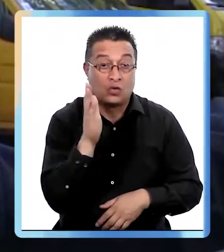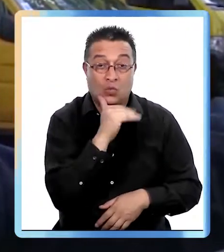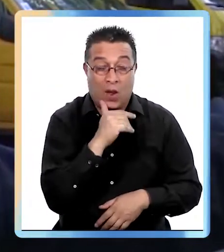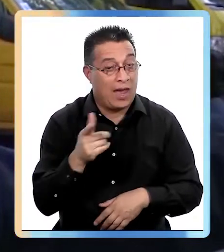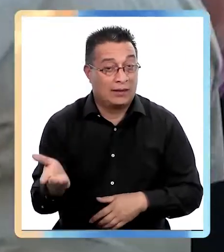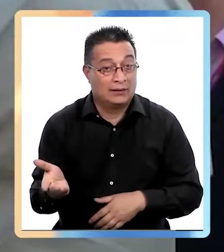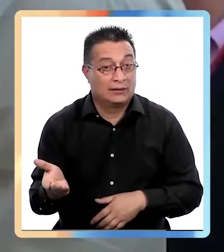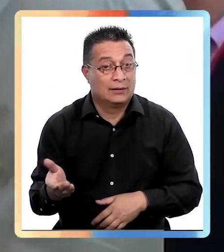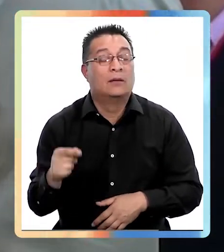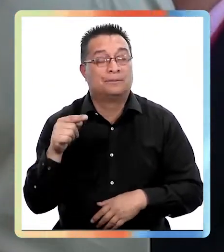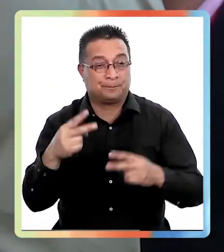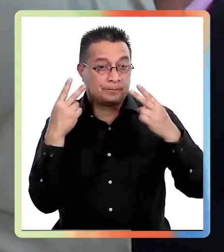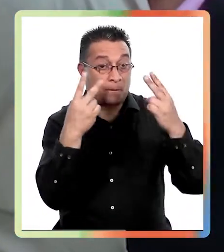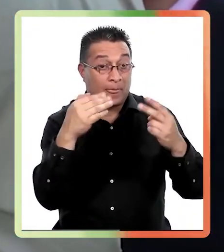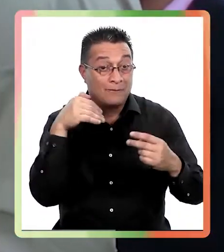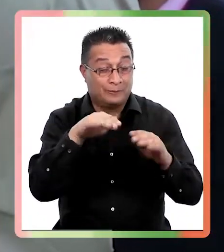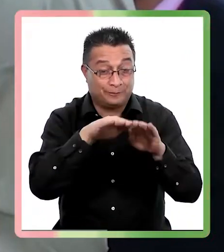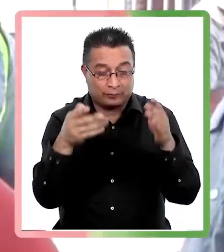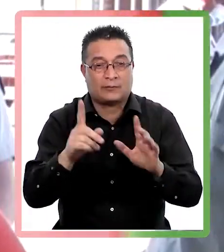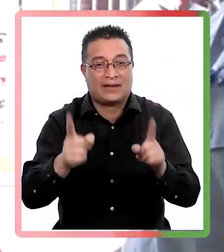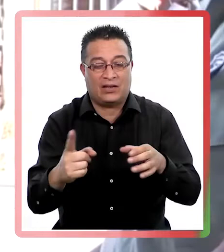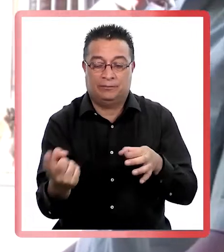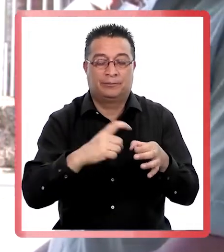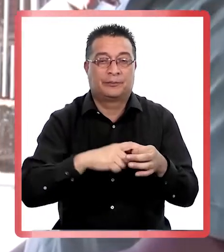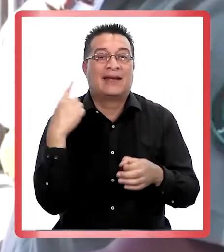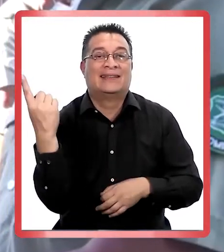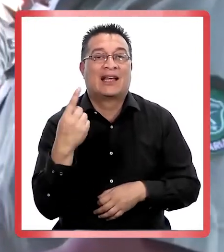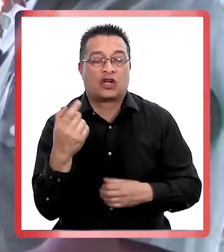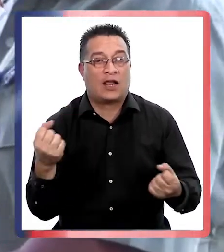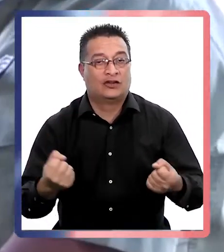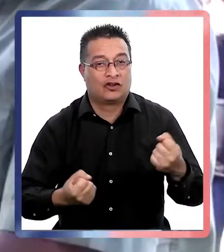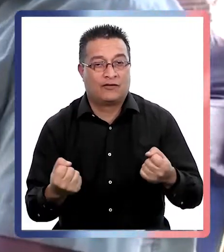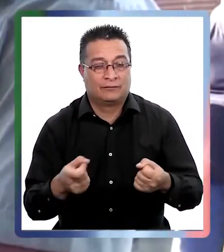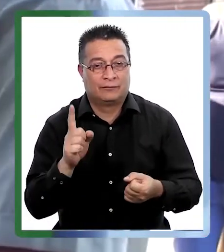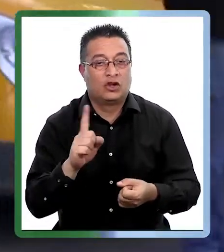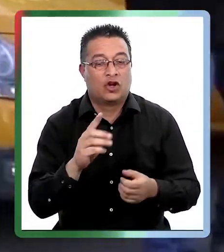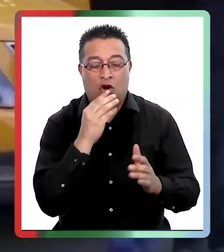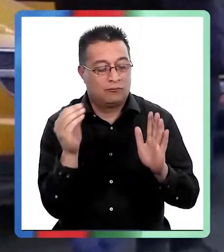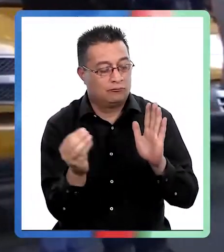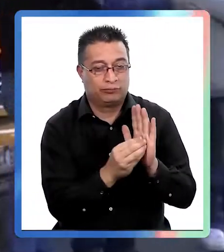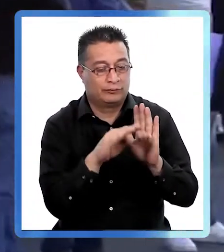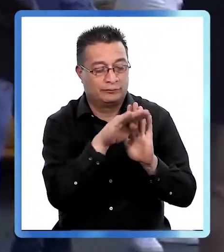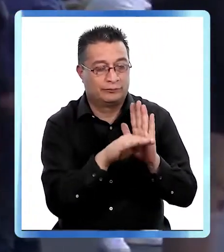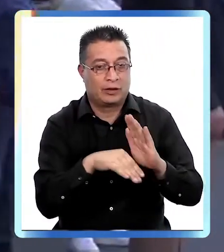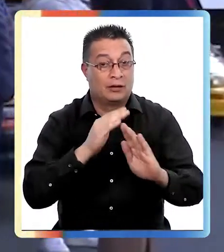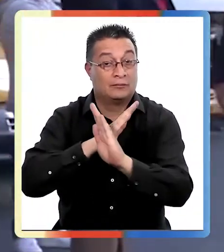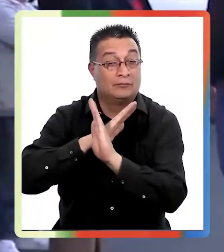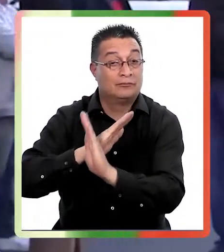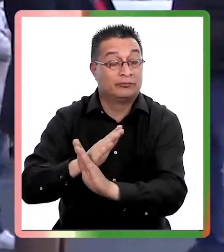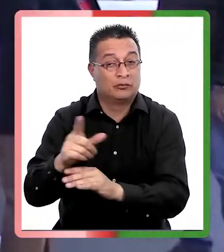contaban con este servicio. Los transportes deben figurar en el registro nacional y los conductores no deben aparecer en la